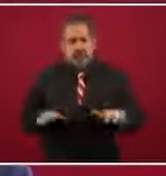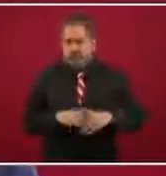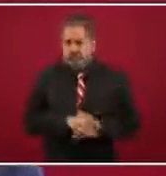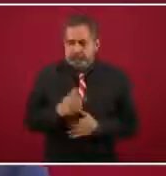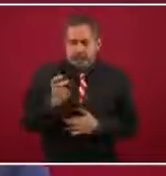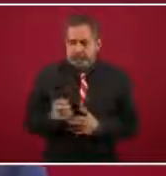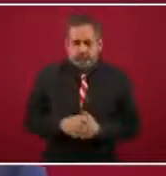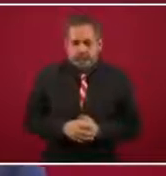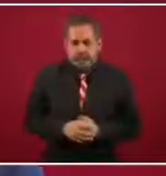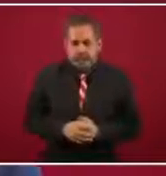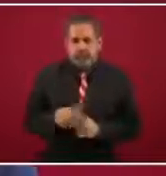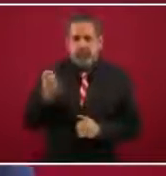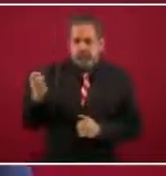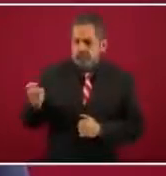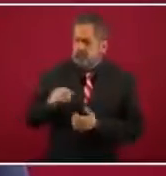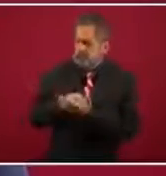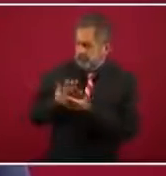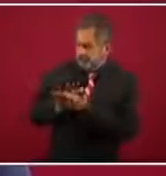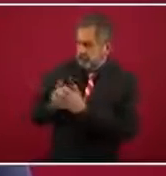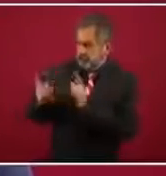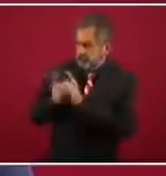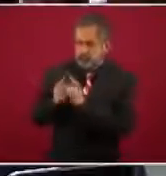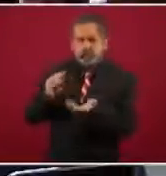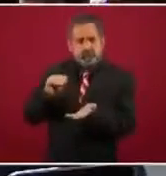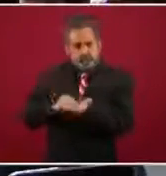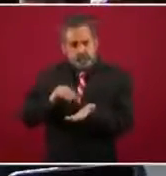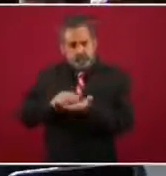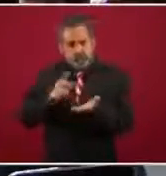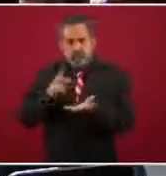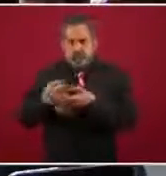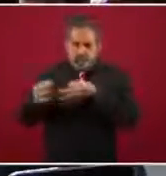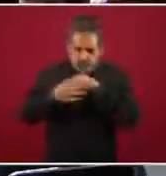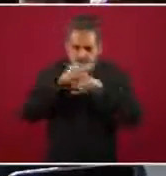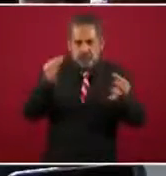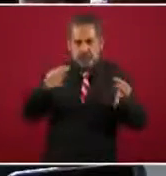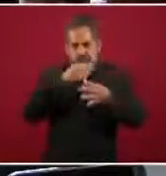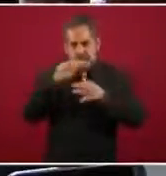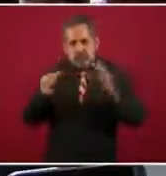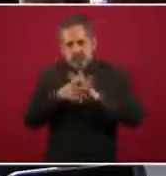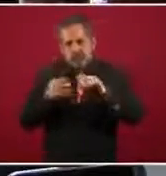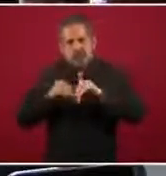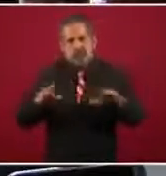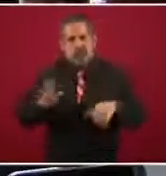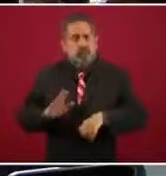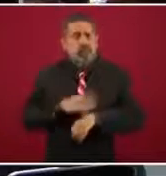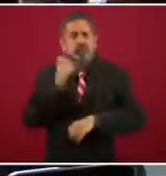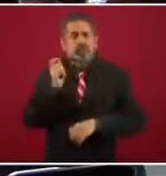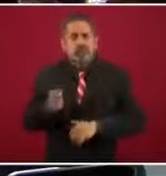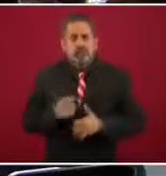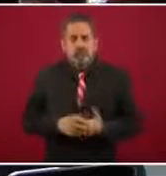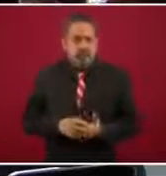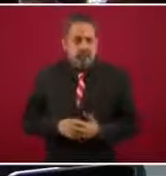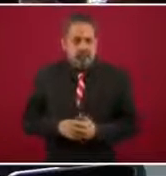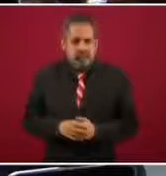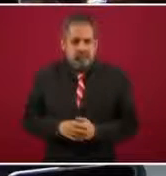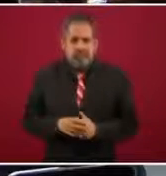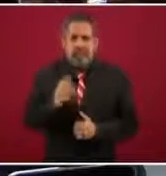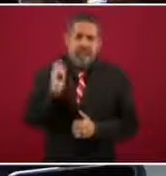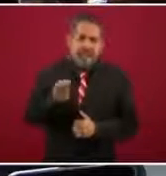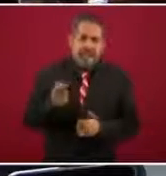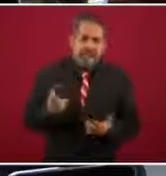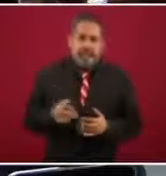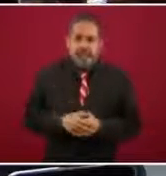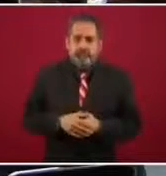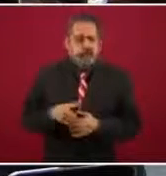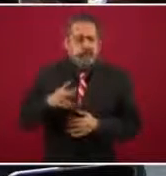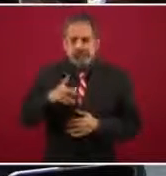Entonces, eso lo vamos a seguir denunciando porque por lo general